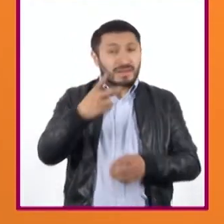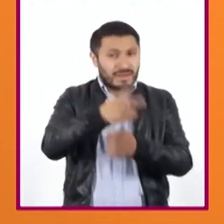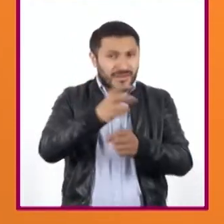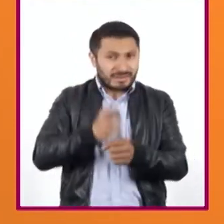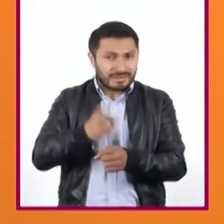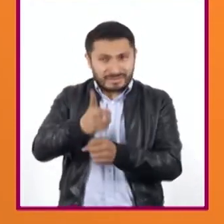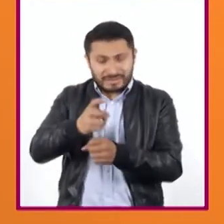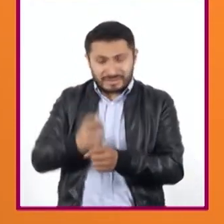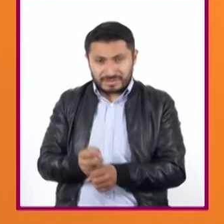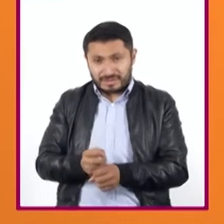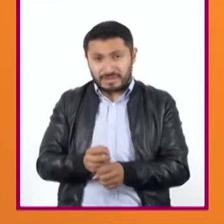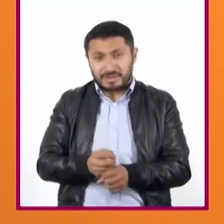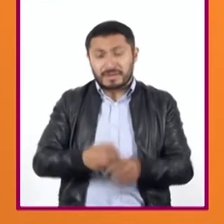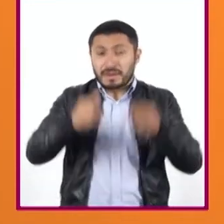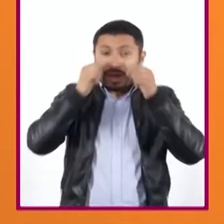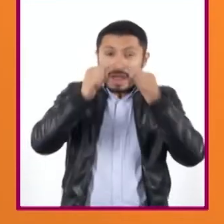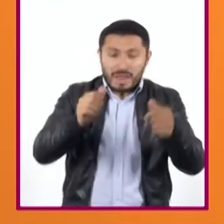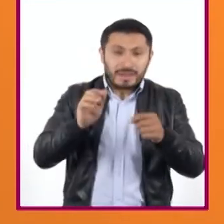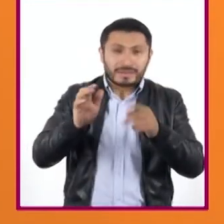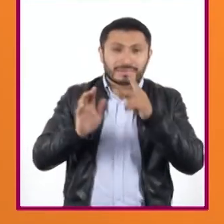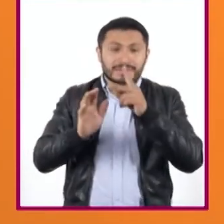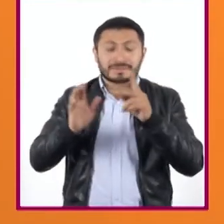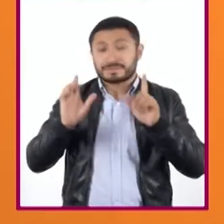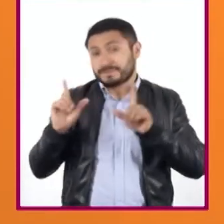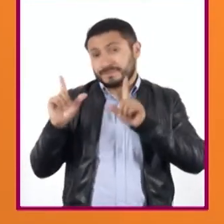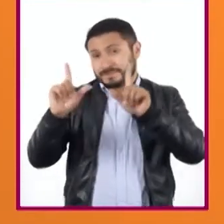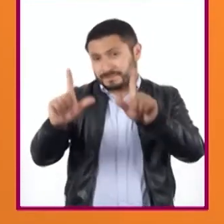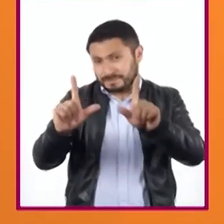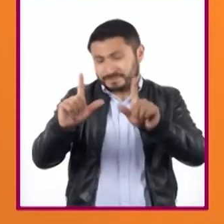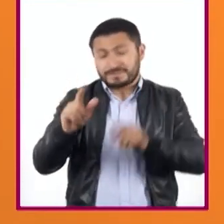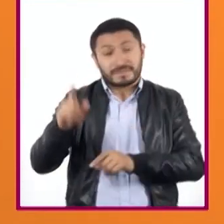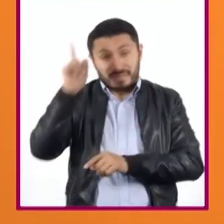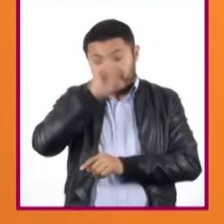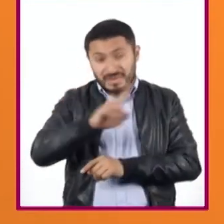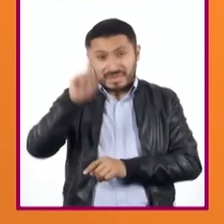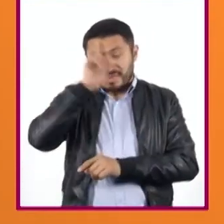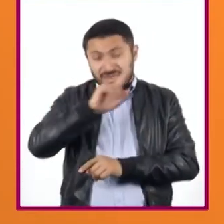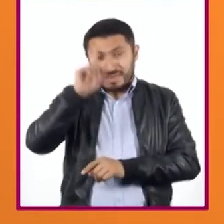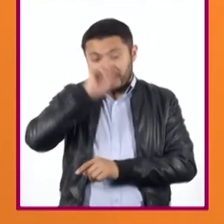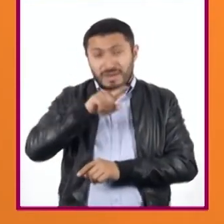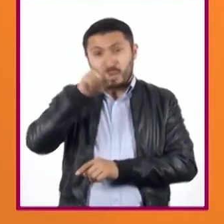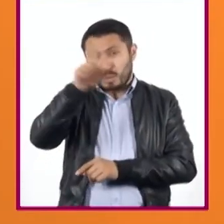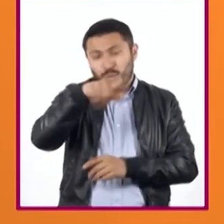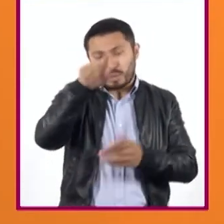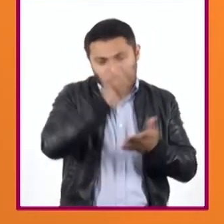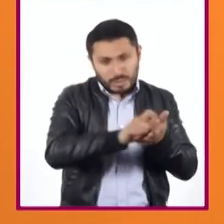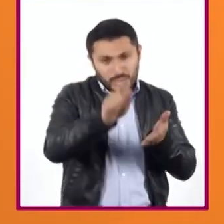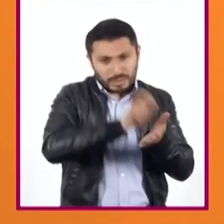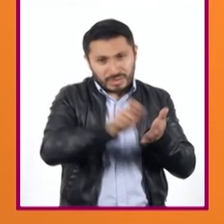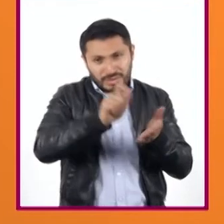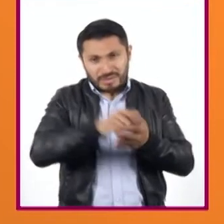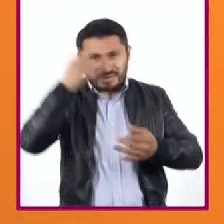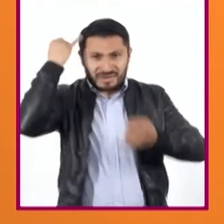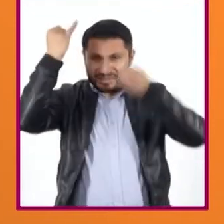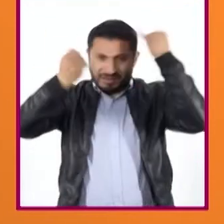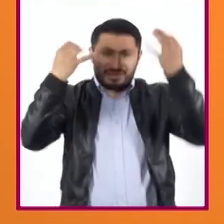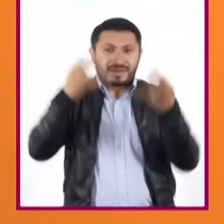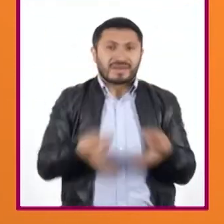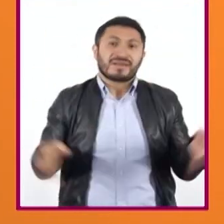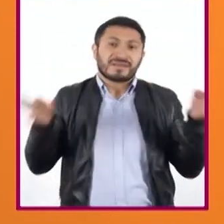invitamos a ver o escuchar el siguiente fragmento. Les sugiero que tomen nota de las ideas